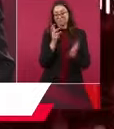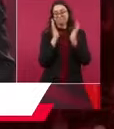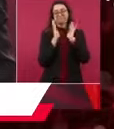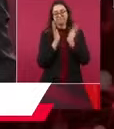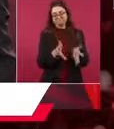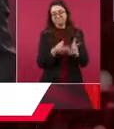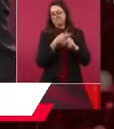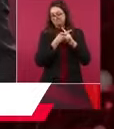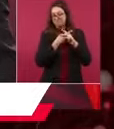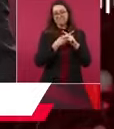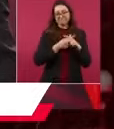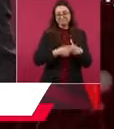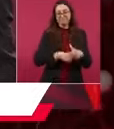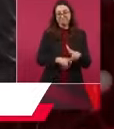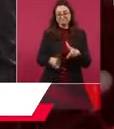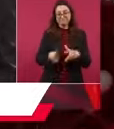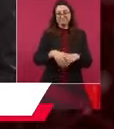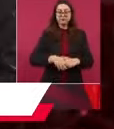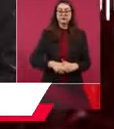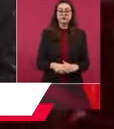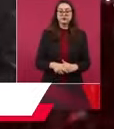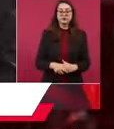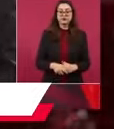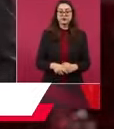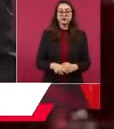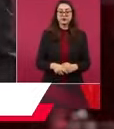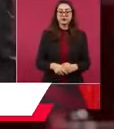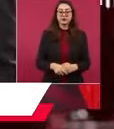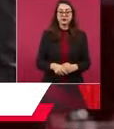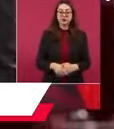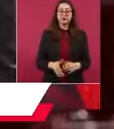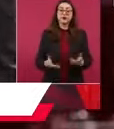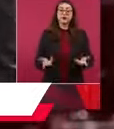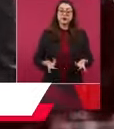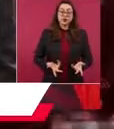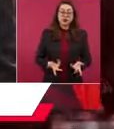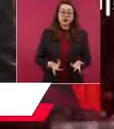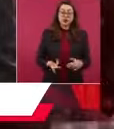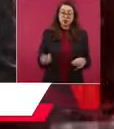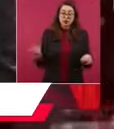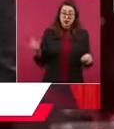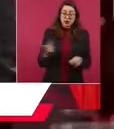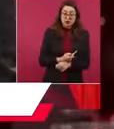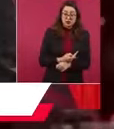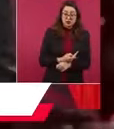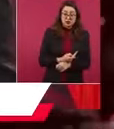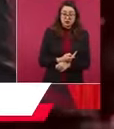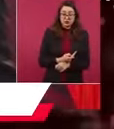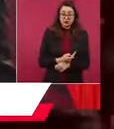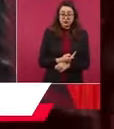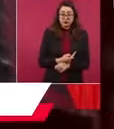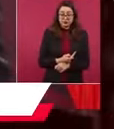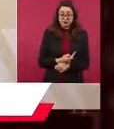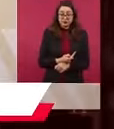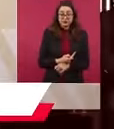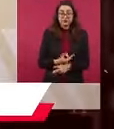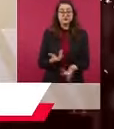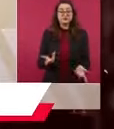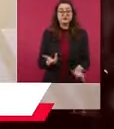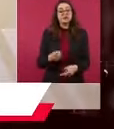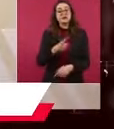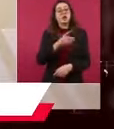escrito. Por lo tanto, es importante saber si, además, que el PAN se pronuncie y que el PAN también lo